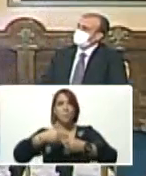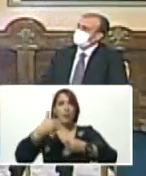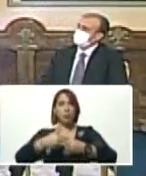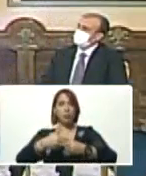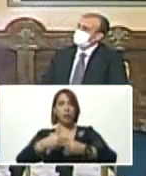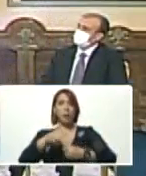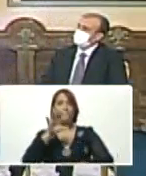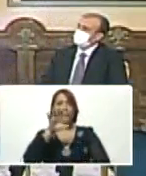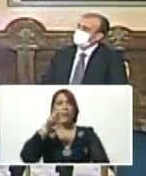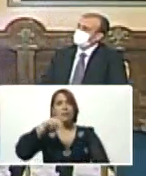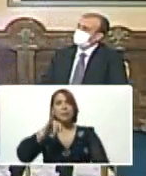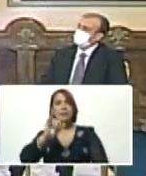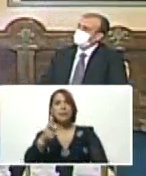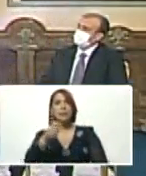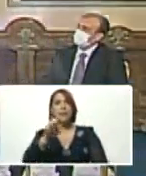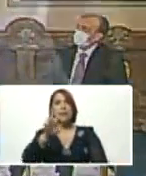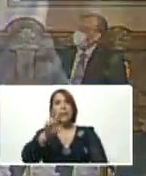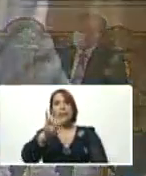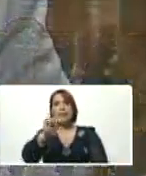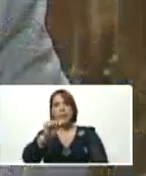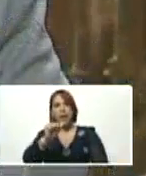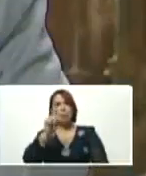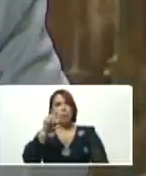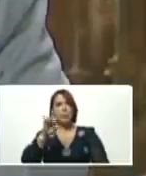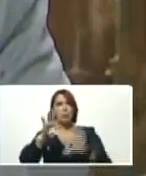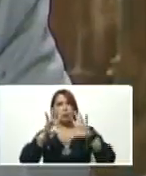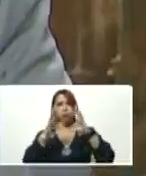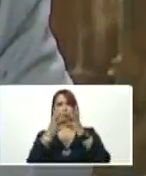Nigeria y del mundo.